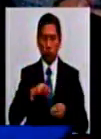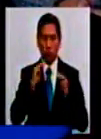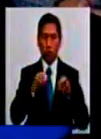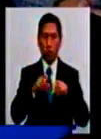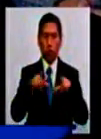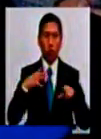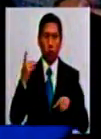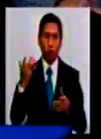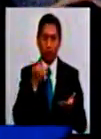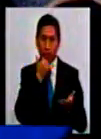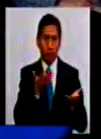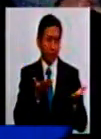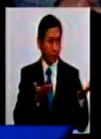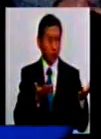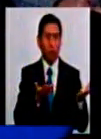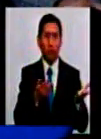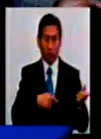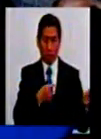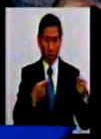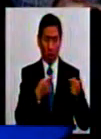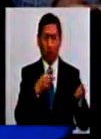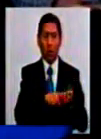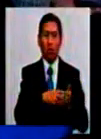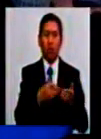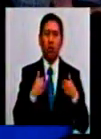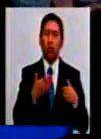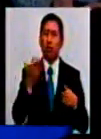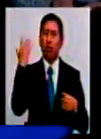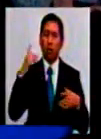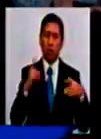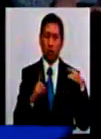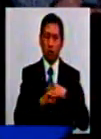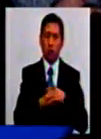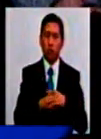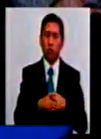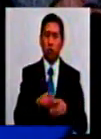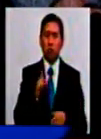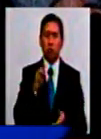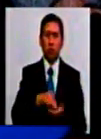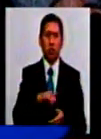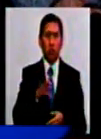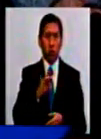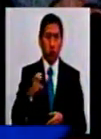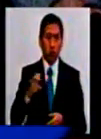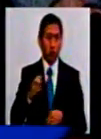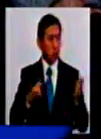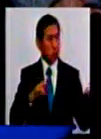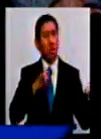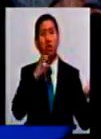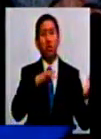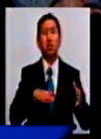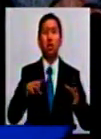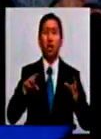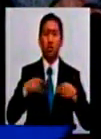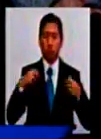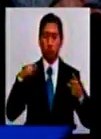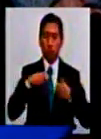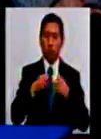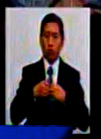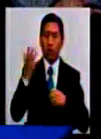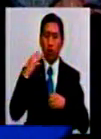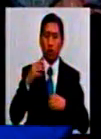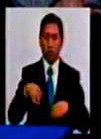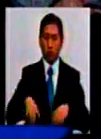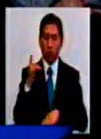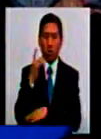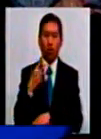mar. Esta disputa pendiente tiene sus raíces en el siglo XIX, cuando Chile reconoció las consecuencias del